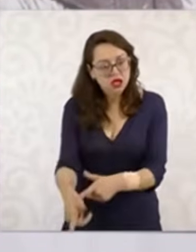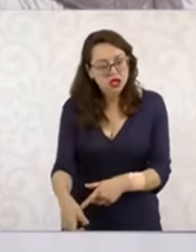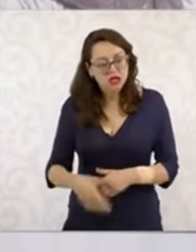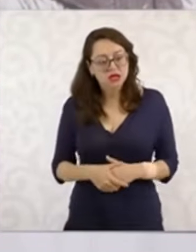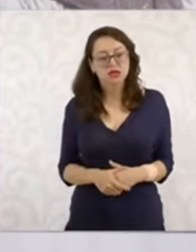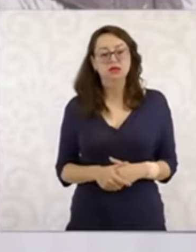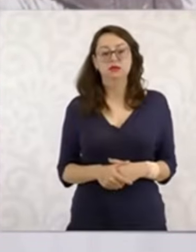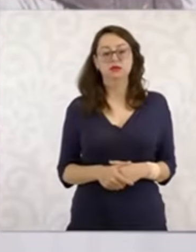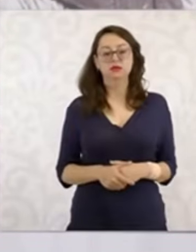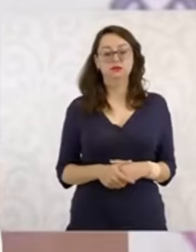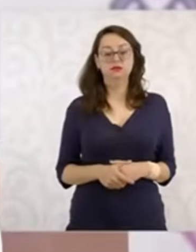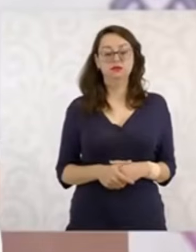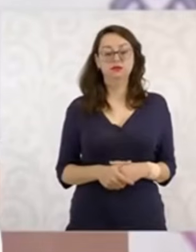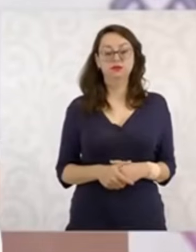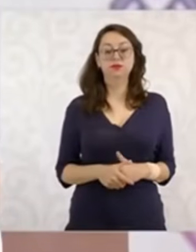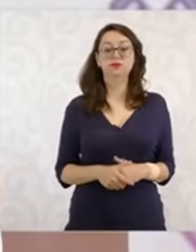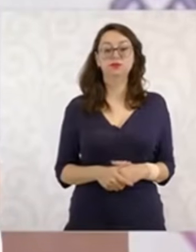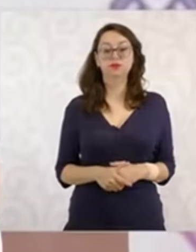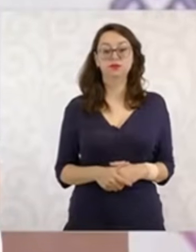Entonces,